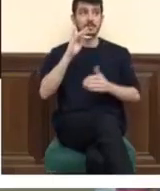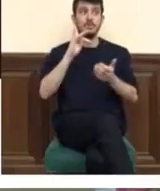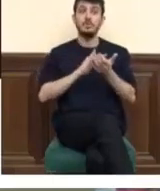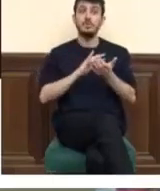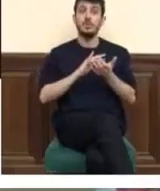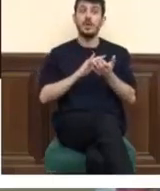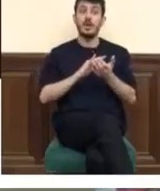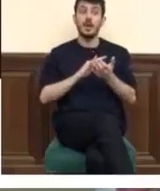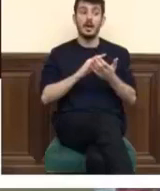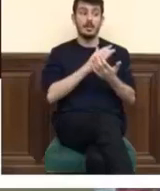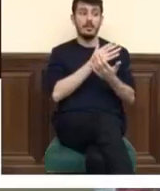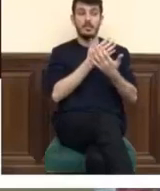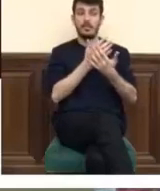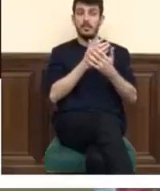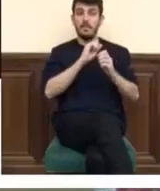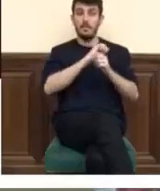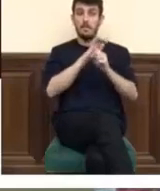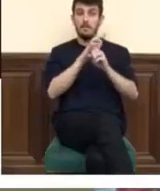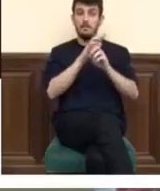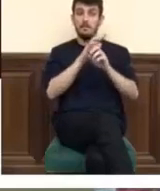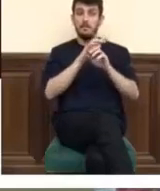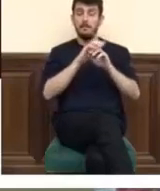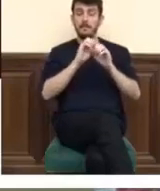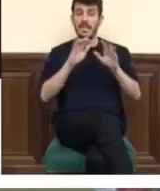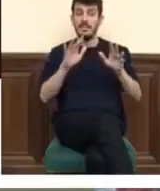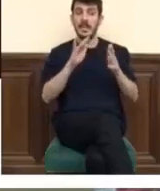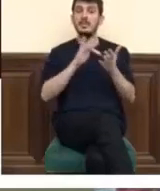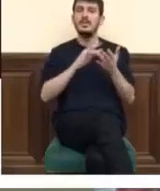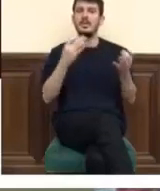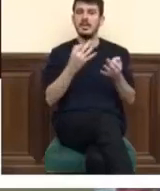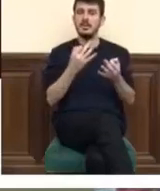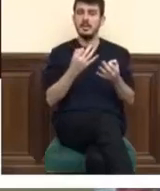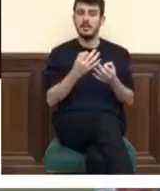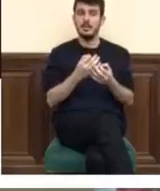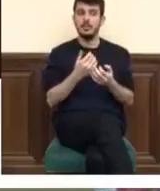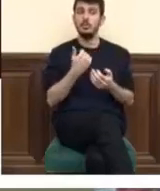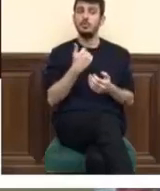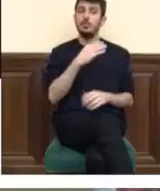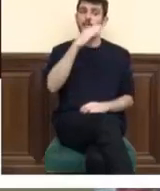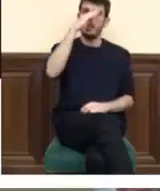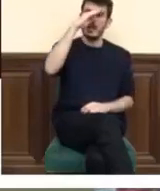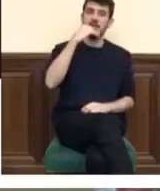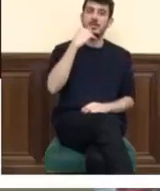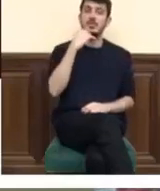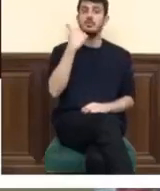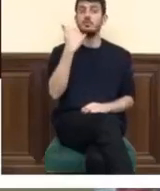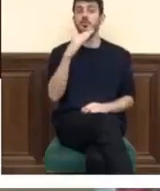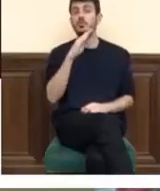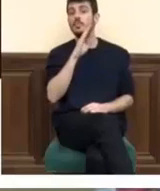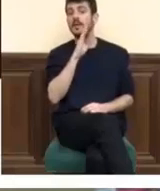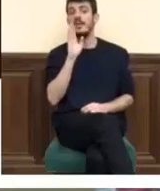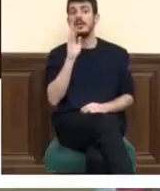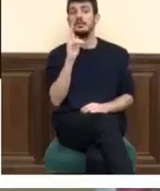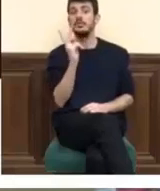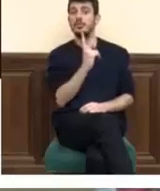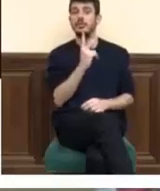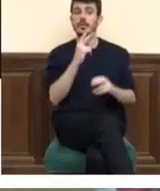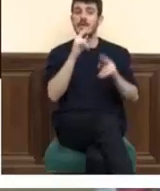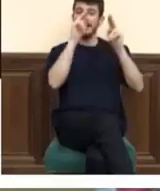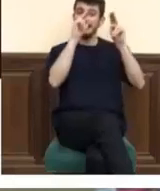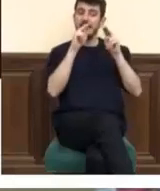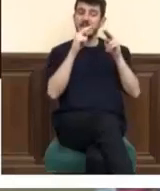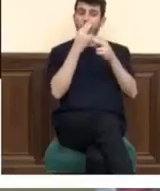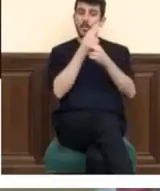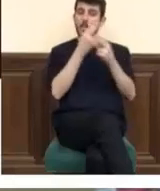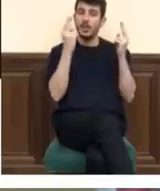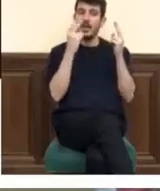pasado durante la pandemia, pues miren, que su padre y su madre estén en una residencia pública